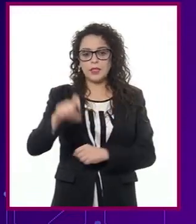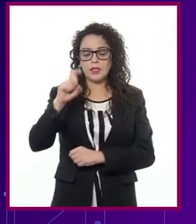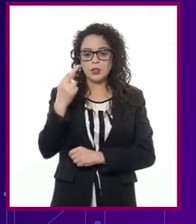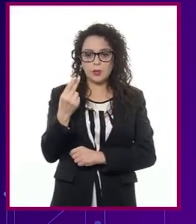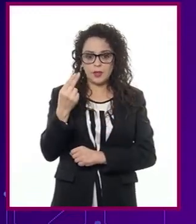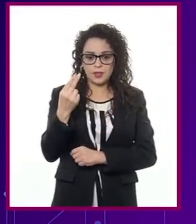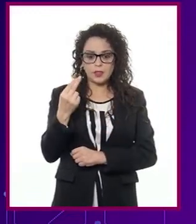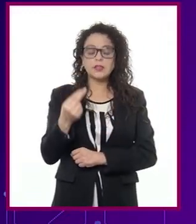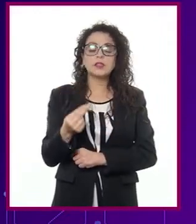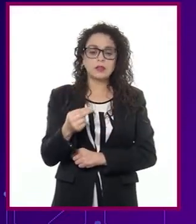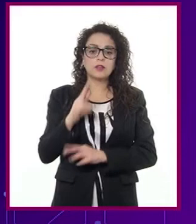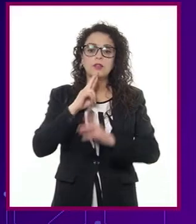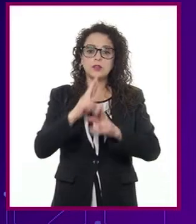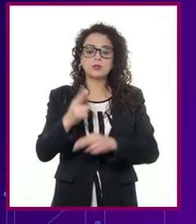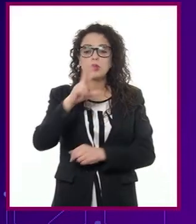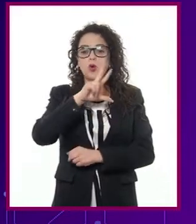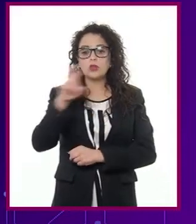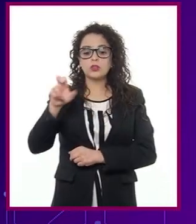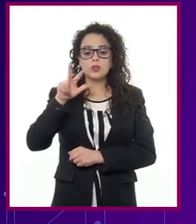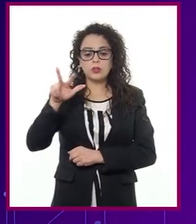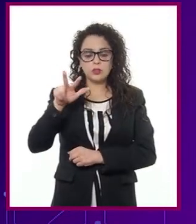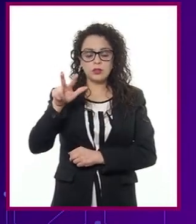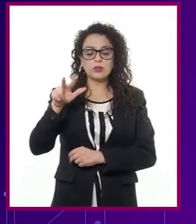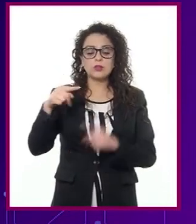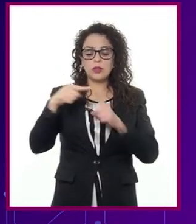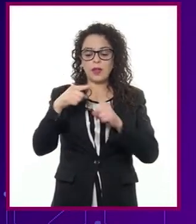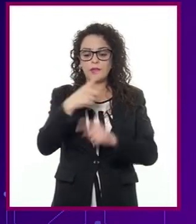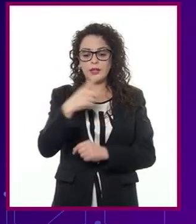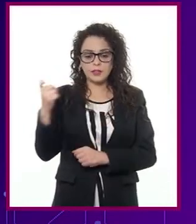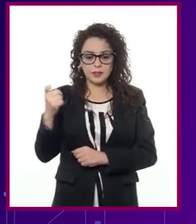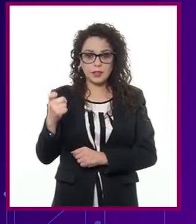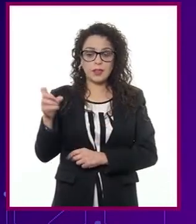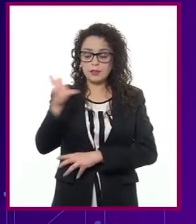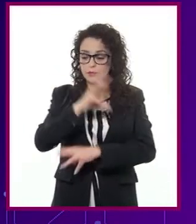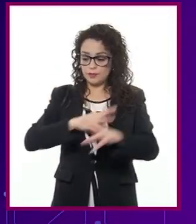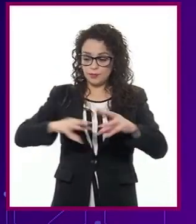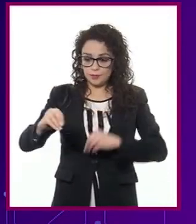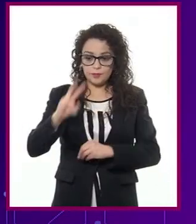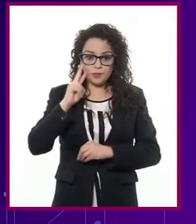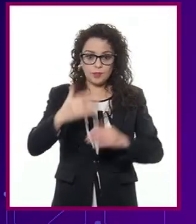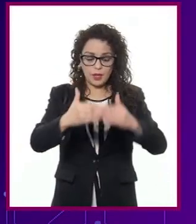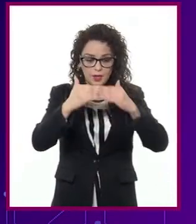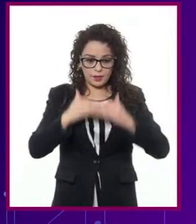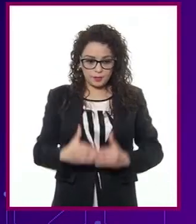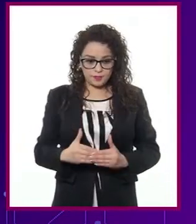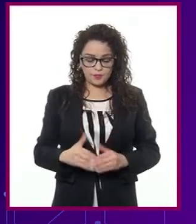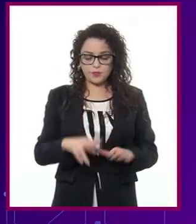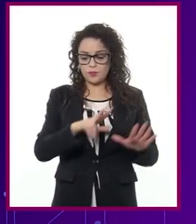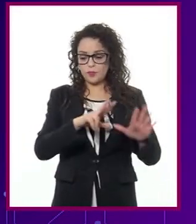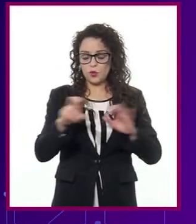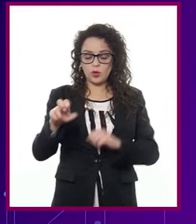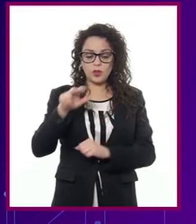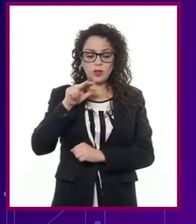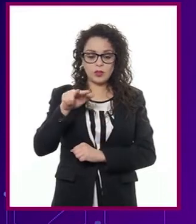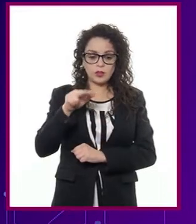Al despejar X, obtenemos la expresión X igual a 818 por 1,125